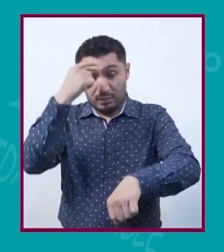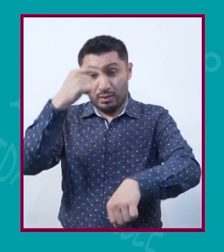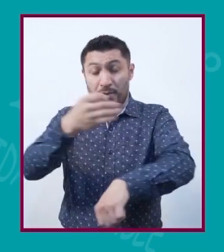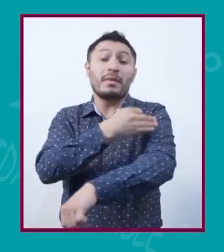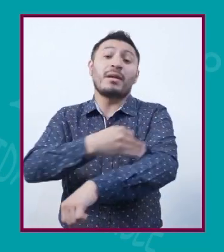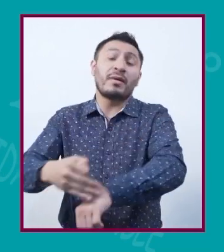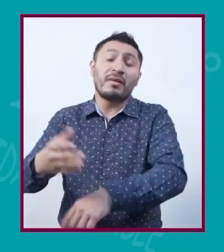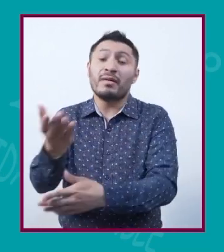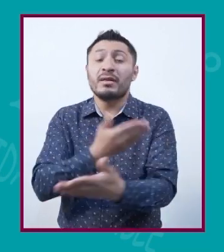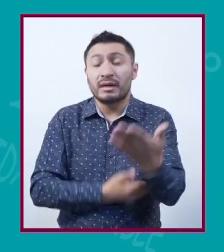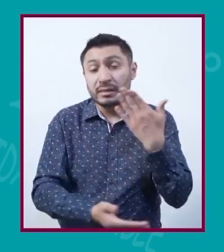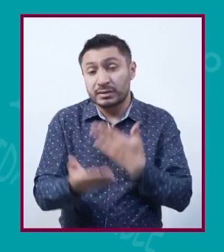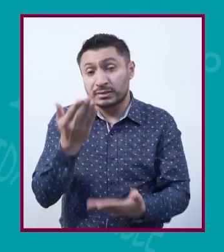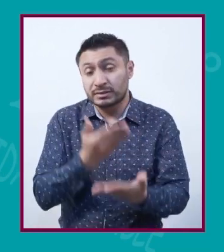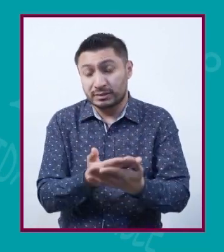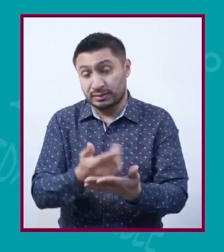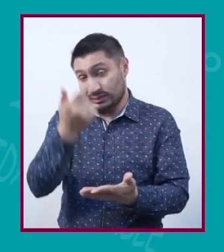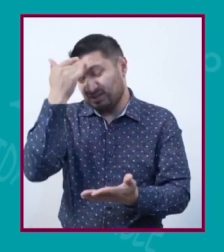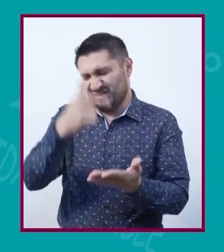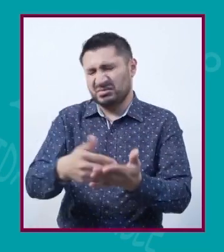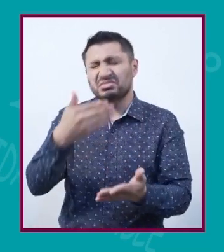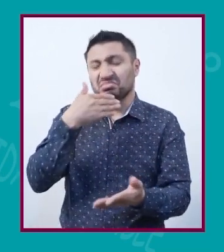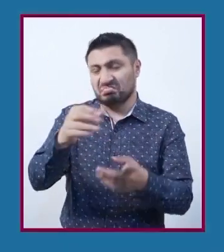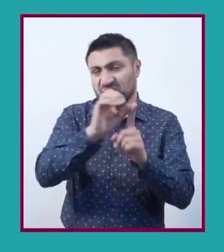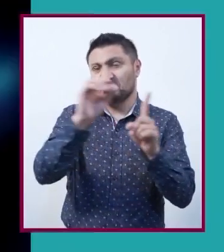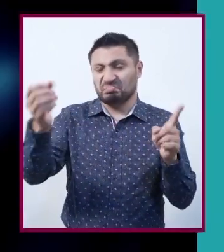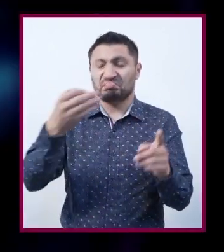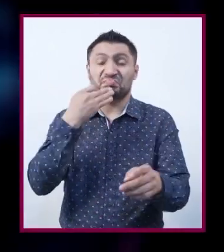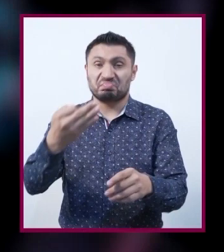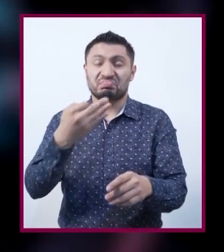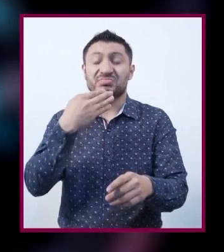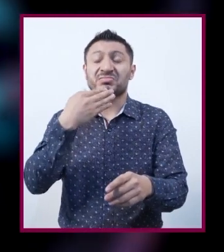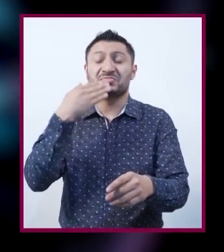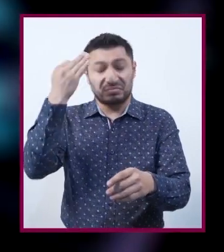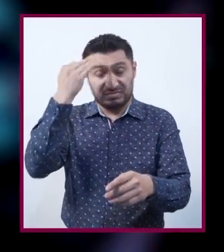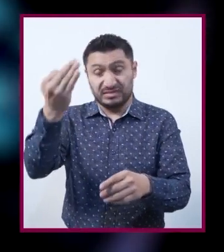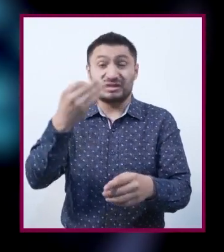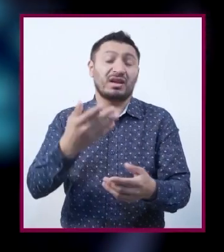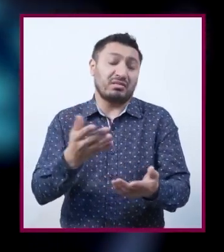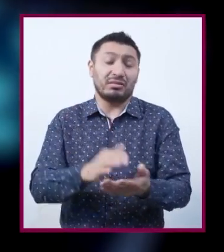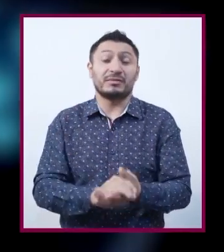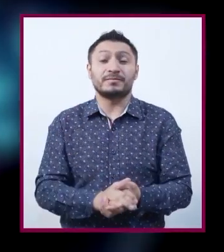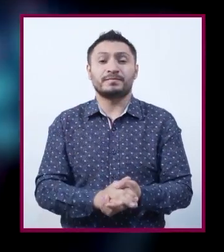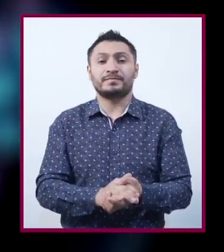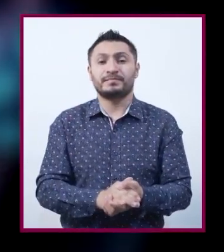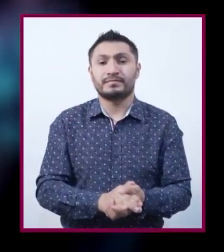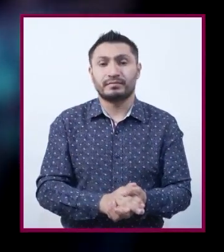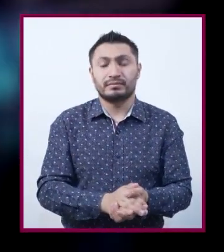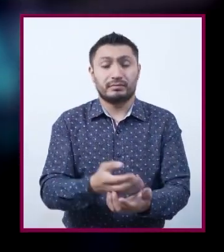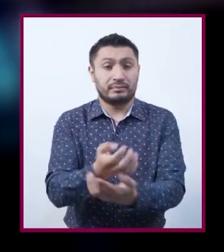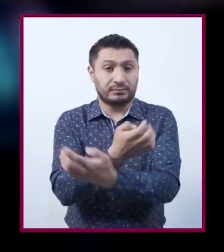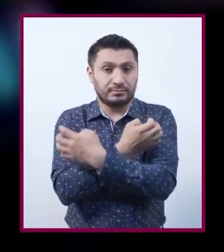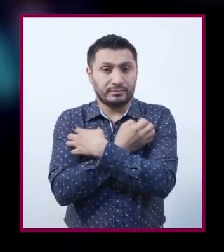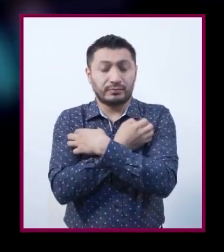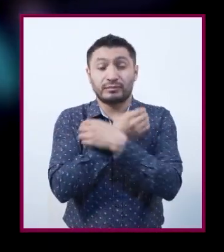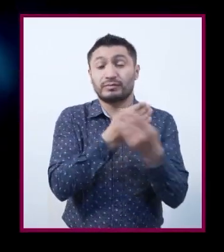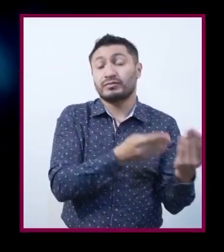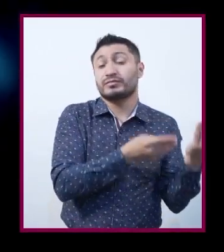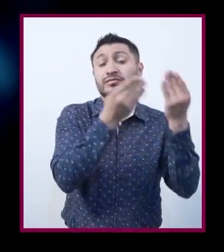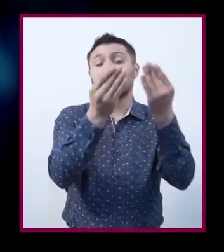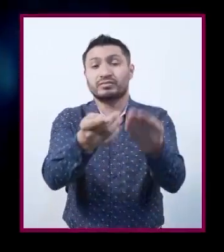familia. Entonces creo que te enseña bastante bien a organizar el tiempo. ¿Qué mejorarías en la educación que